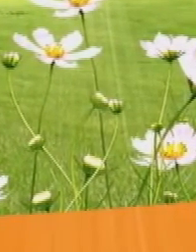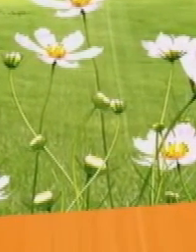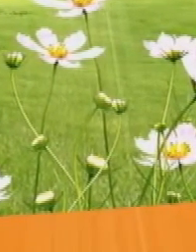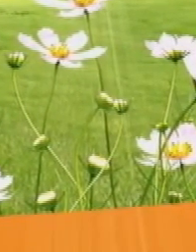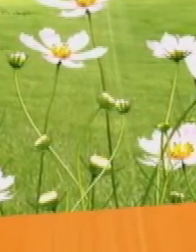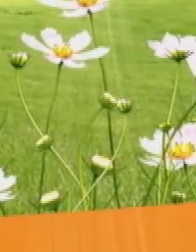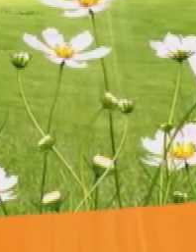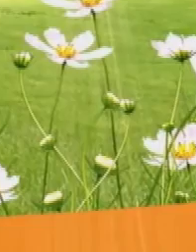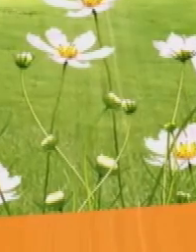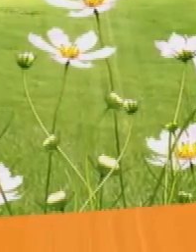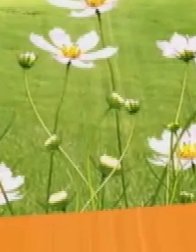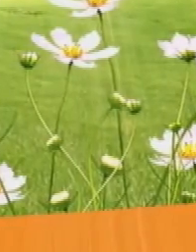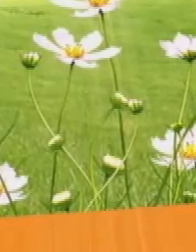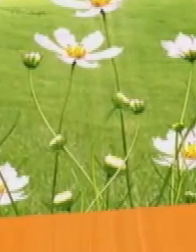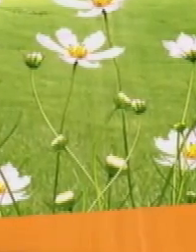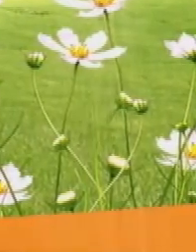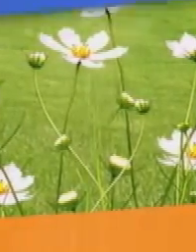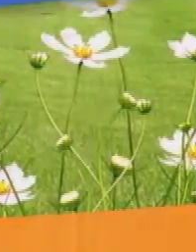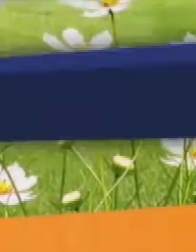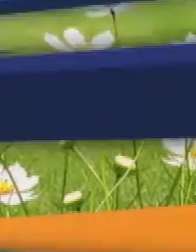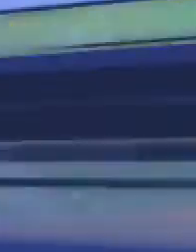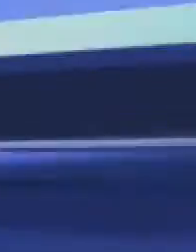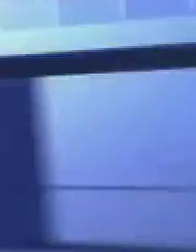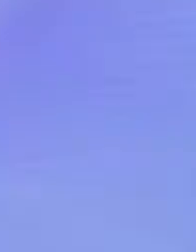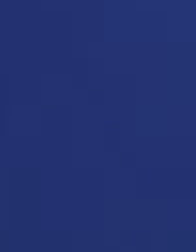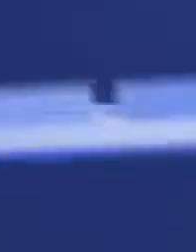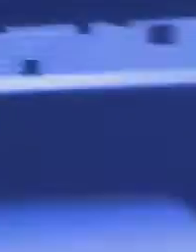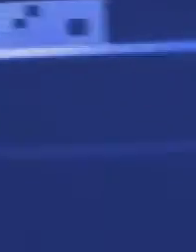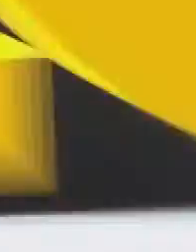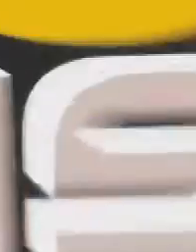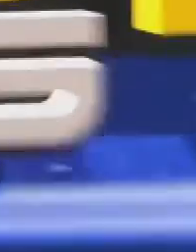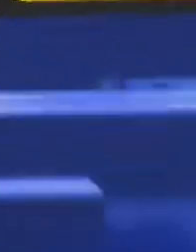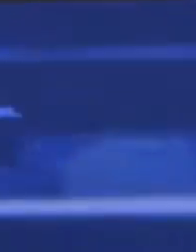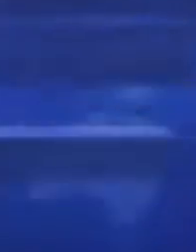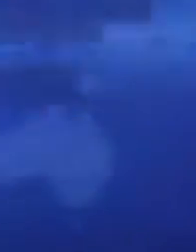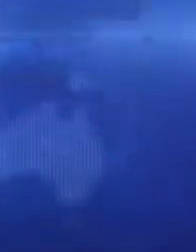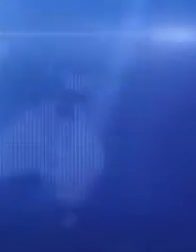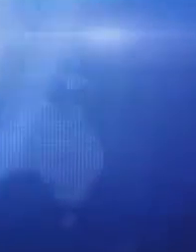limpieza, Enlace Noticias, el noticiero que usted quiere ver.